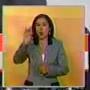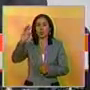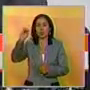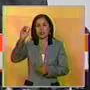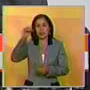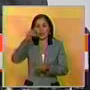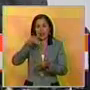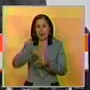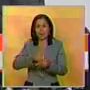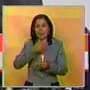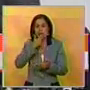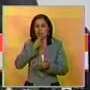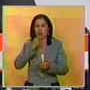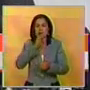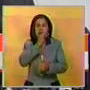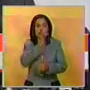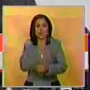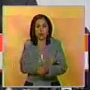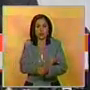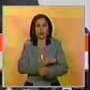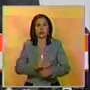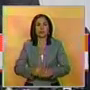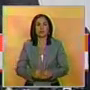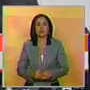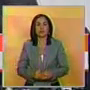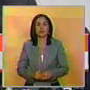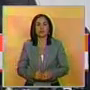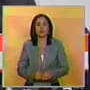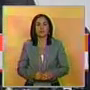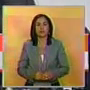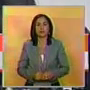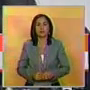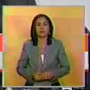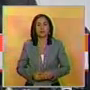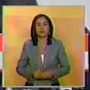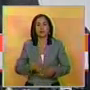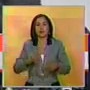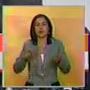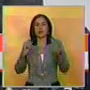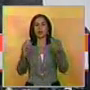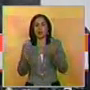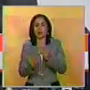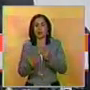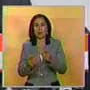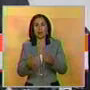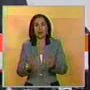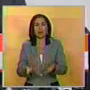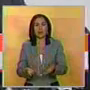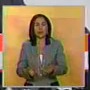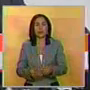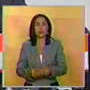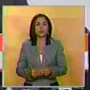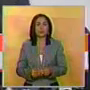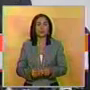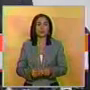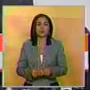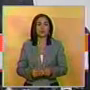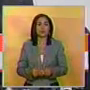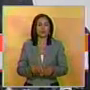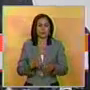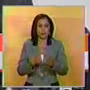mil bolívares fuertes, llevado a bolívares. Sí. Aclárame